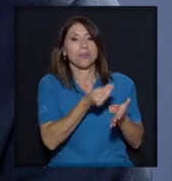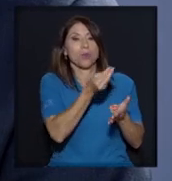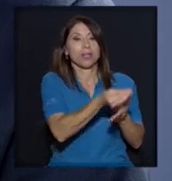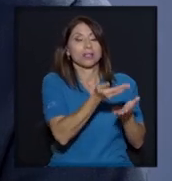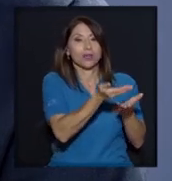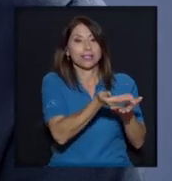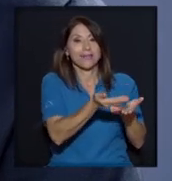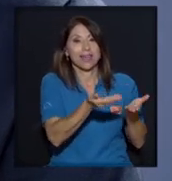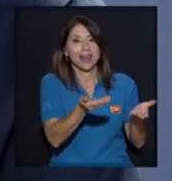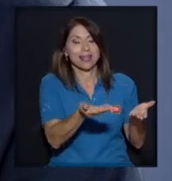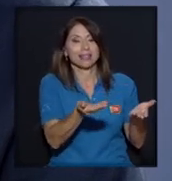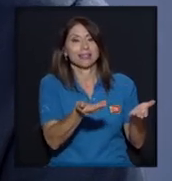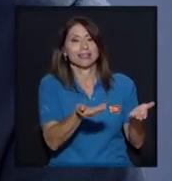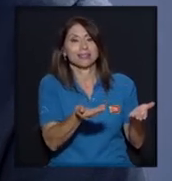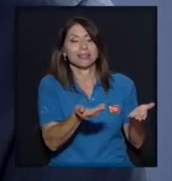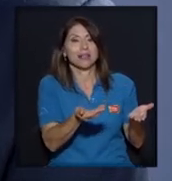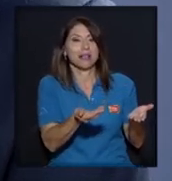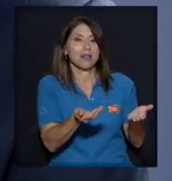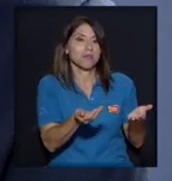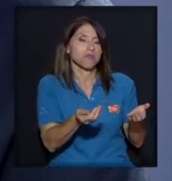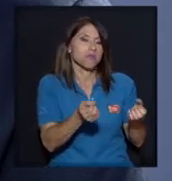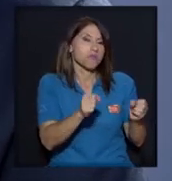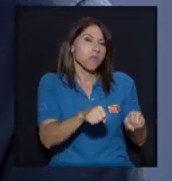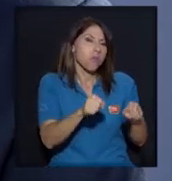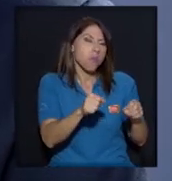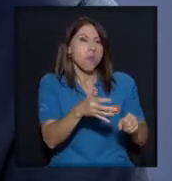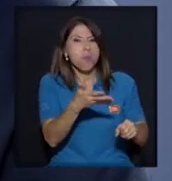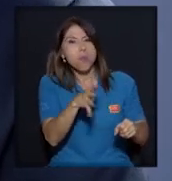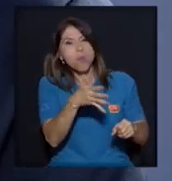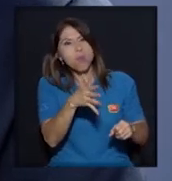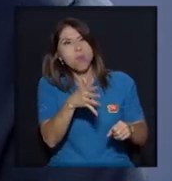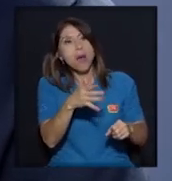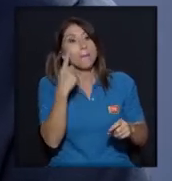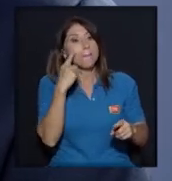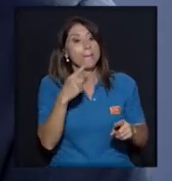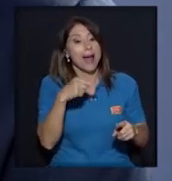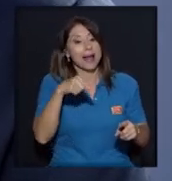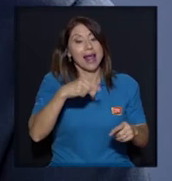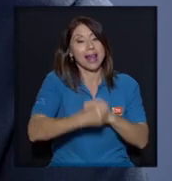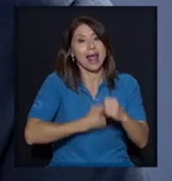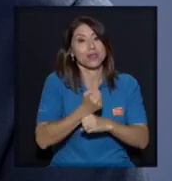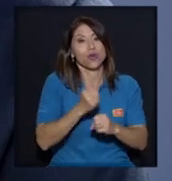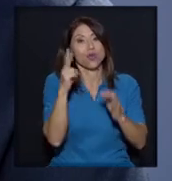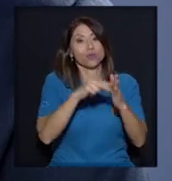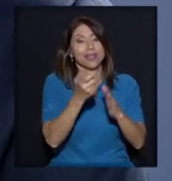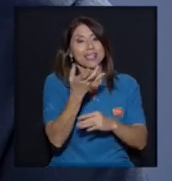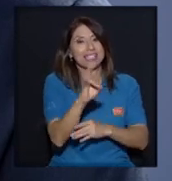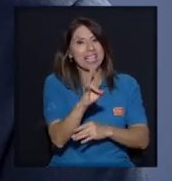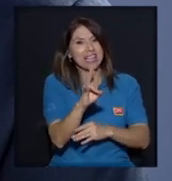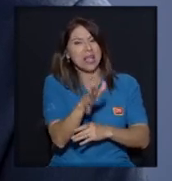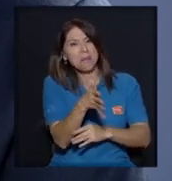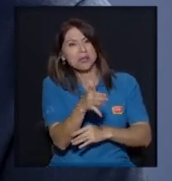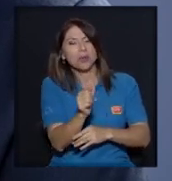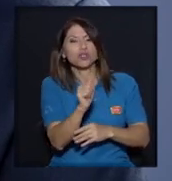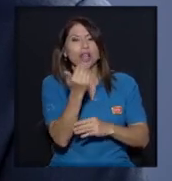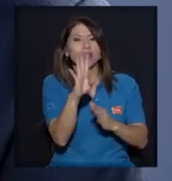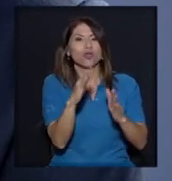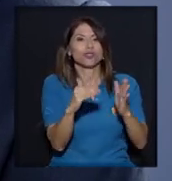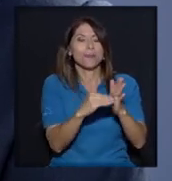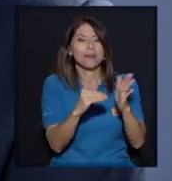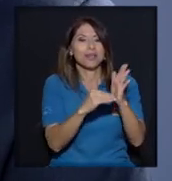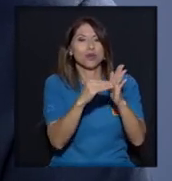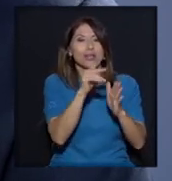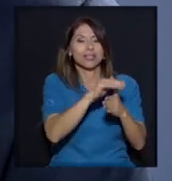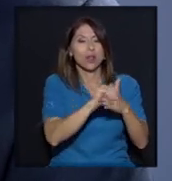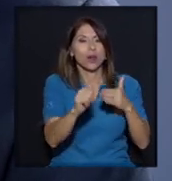bienes pueden rondarlos para el 2017 los 14 mil millones de dólares al año y